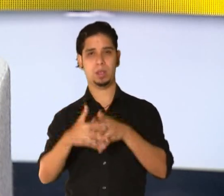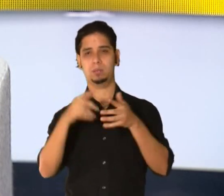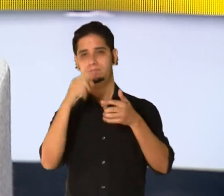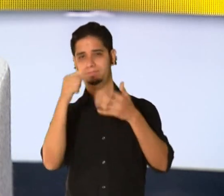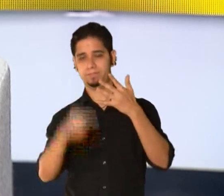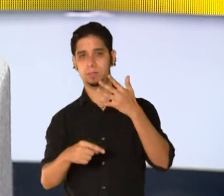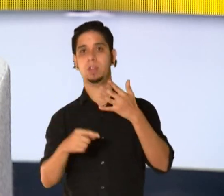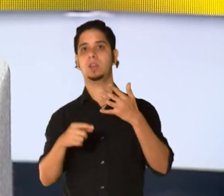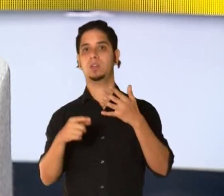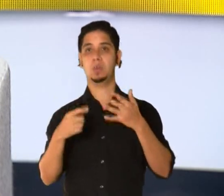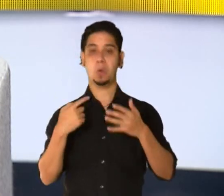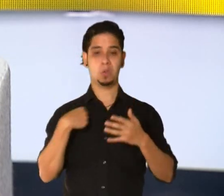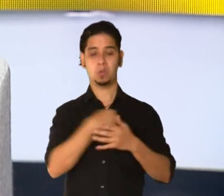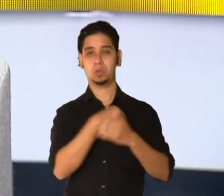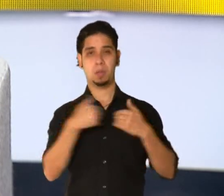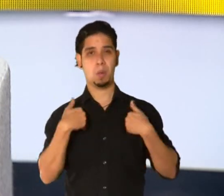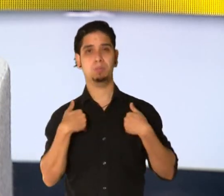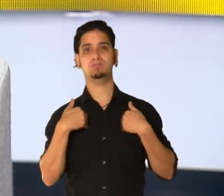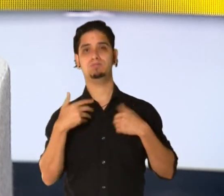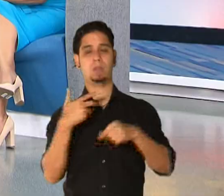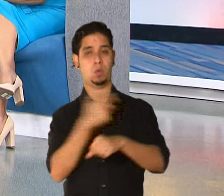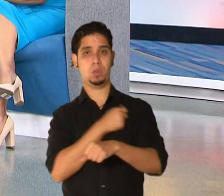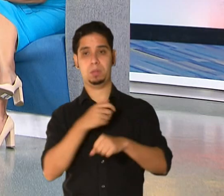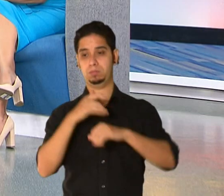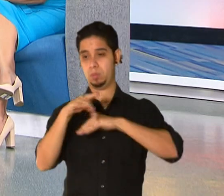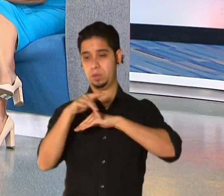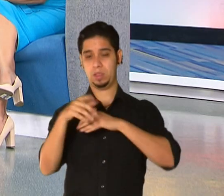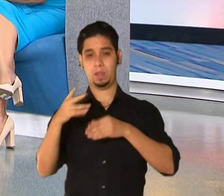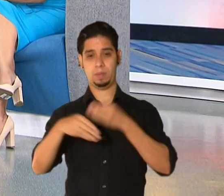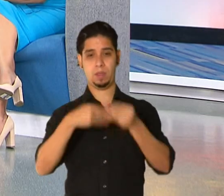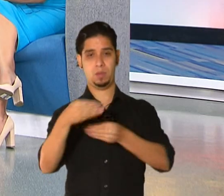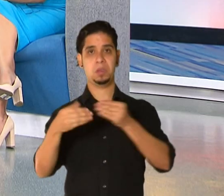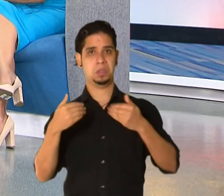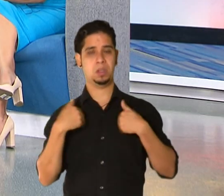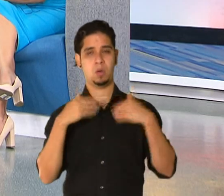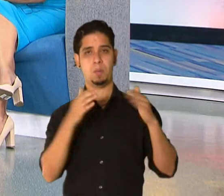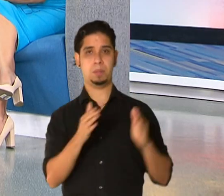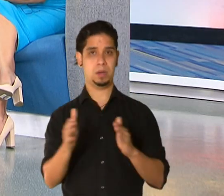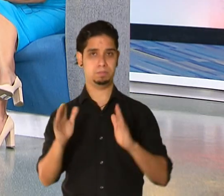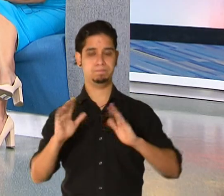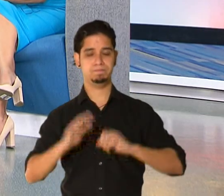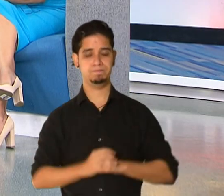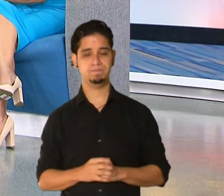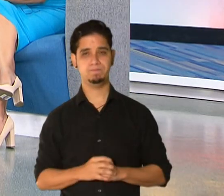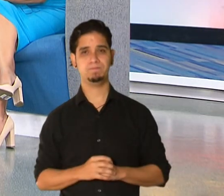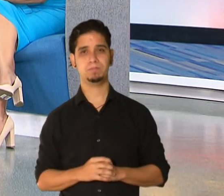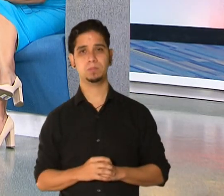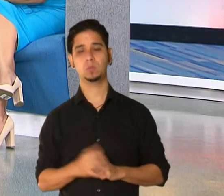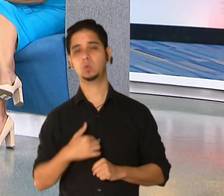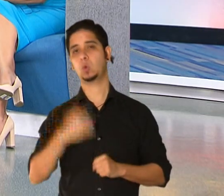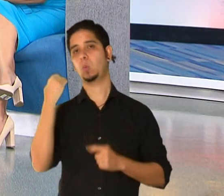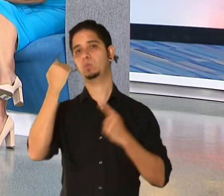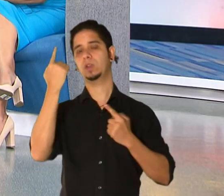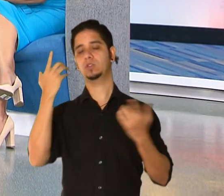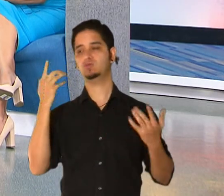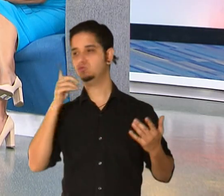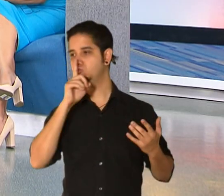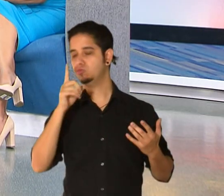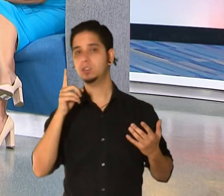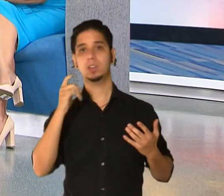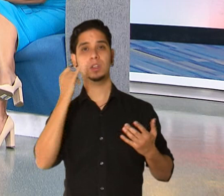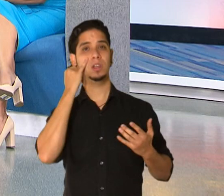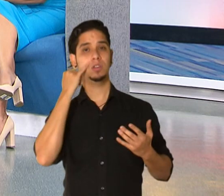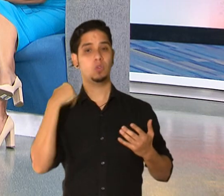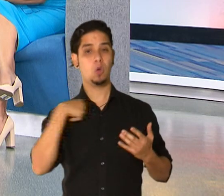Están las vacunas disponibles, se las están distribuyendo, y hay un plan. Así que creo, realmente, si